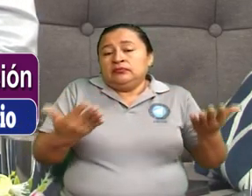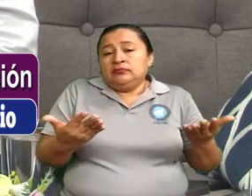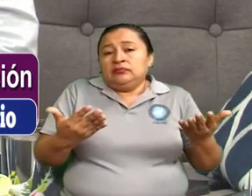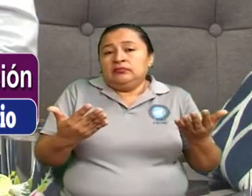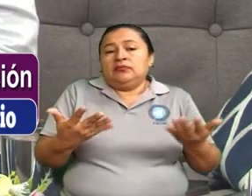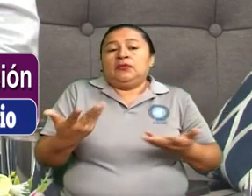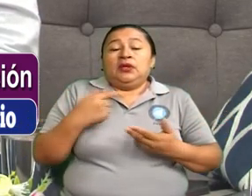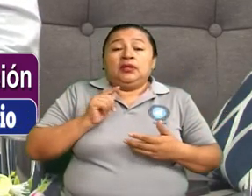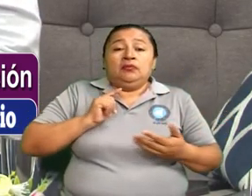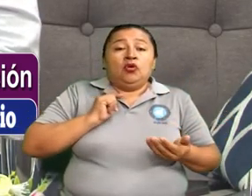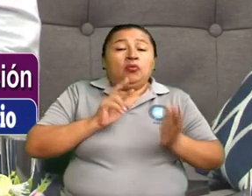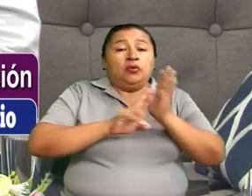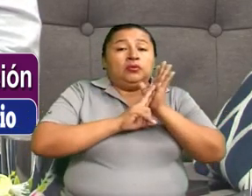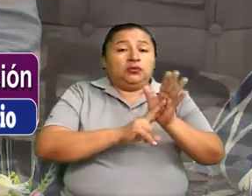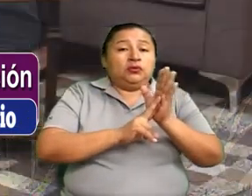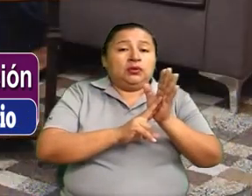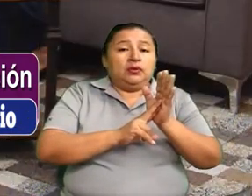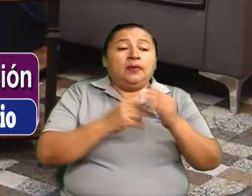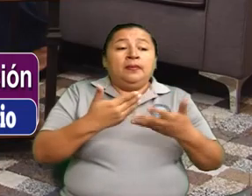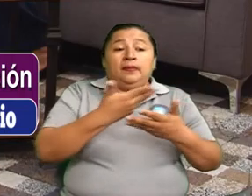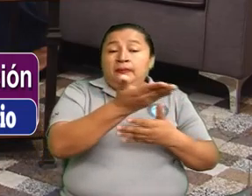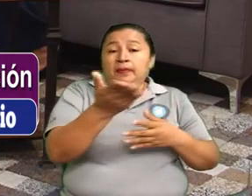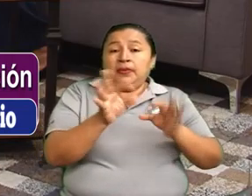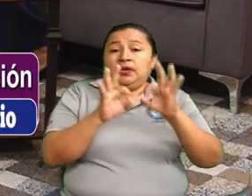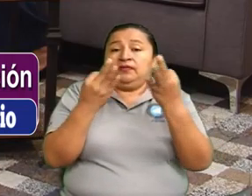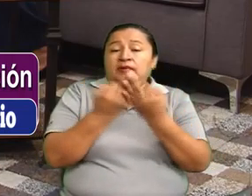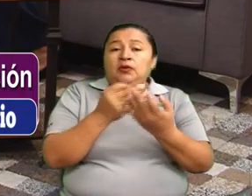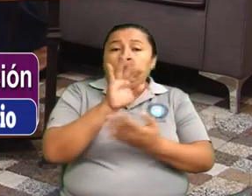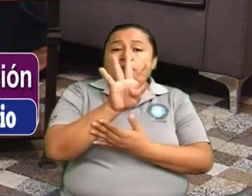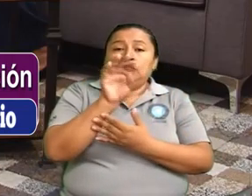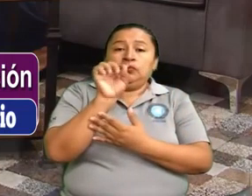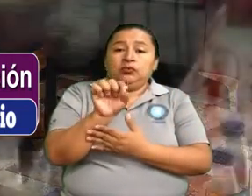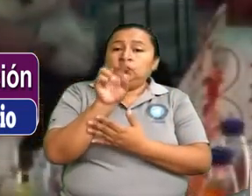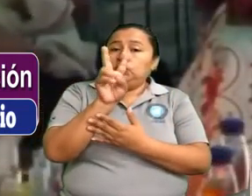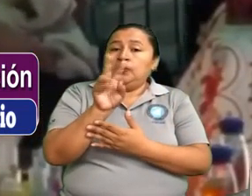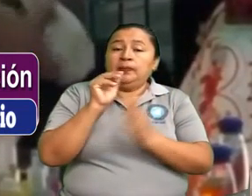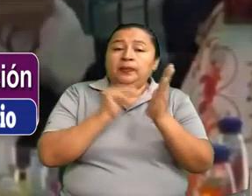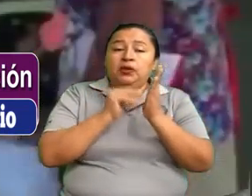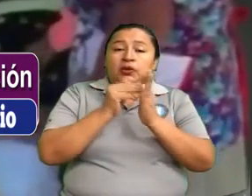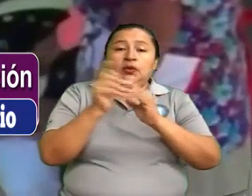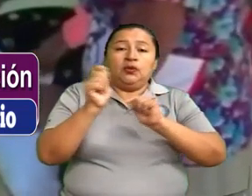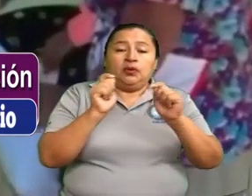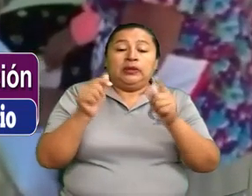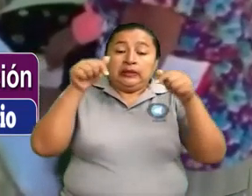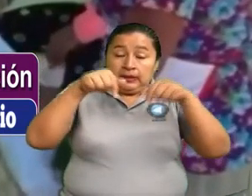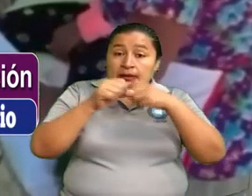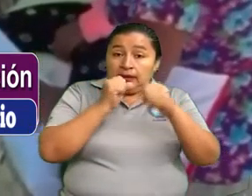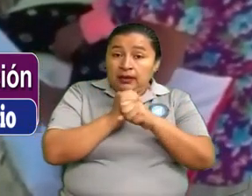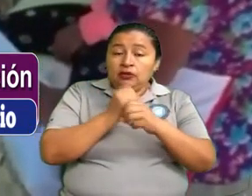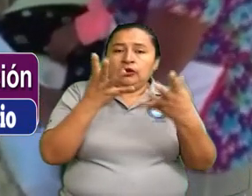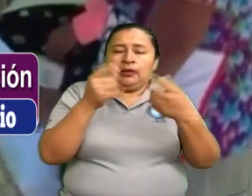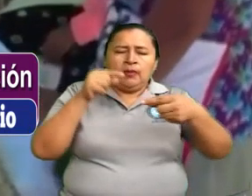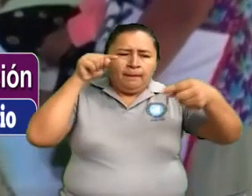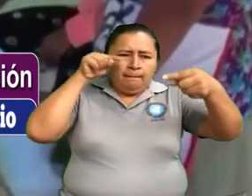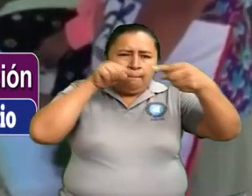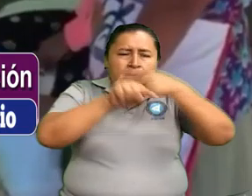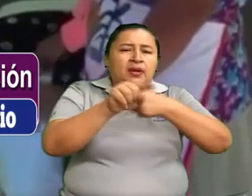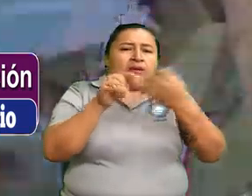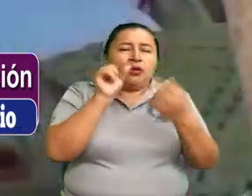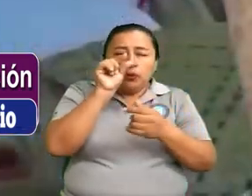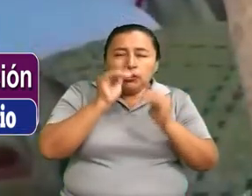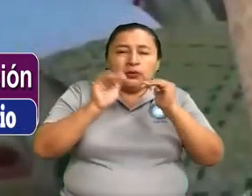dio como resultado para las familias 4.2 millones de dólares. Y este año vamos por la misma dirección, quizás un